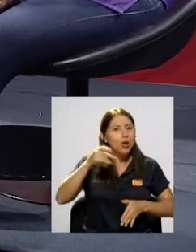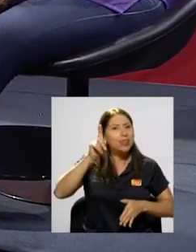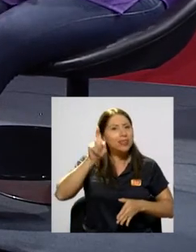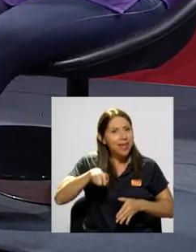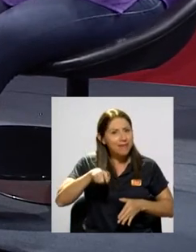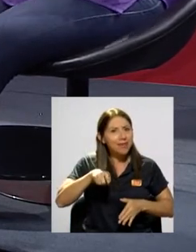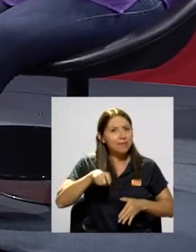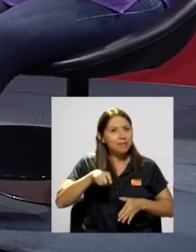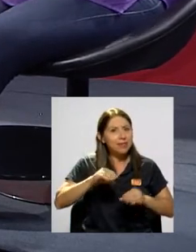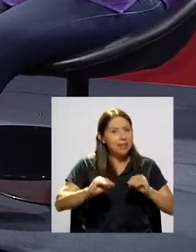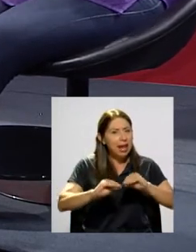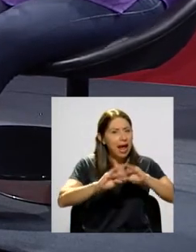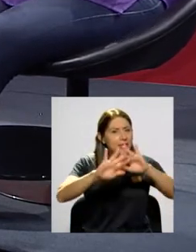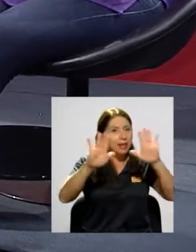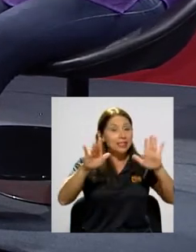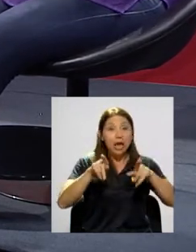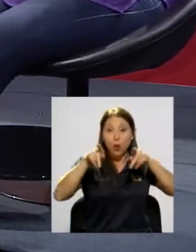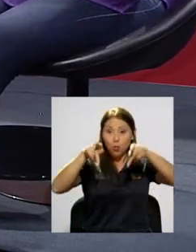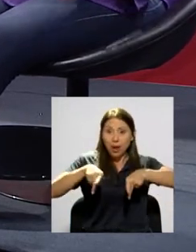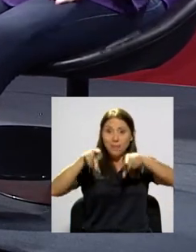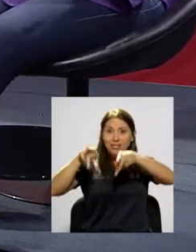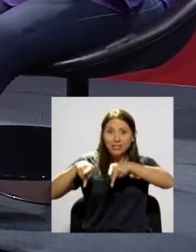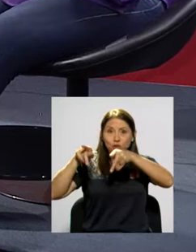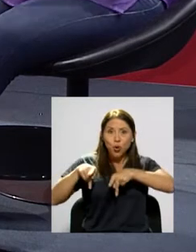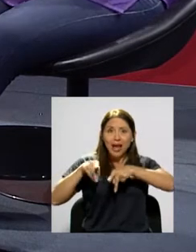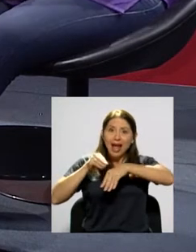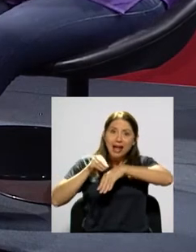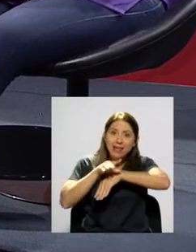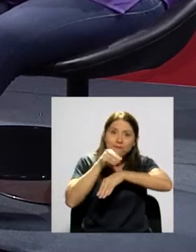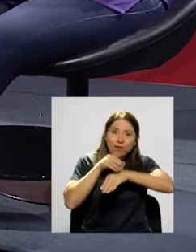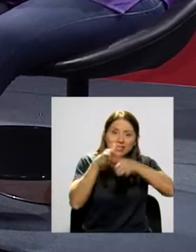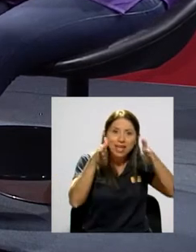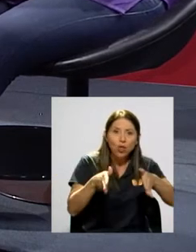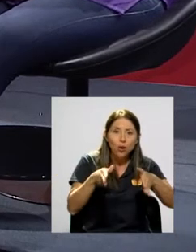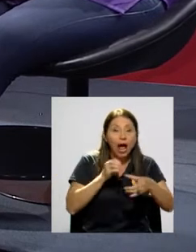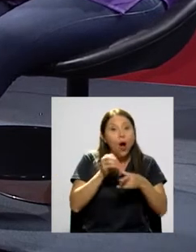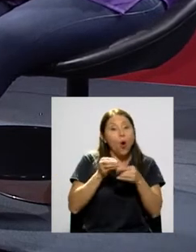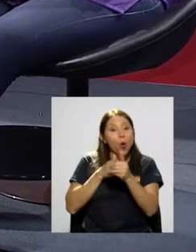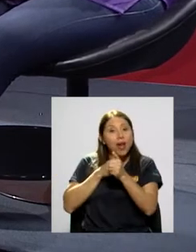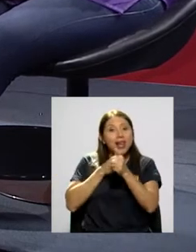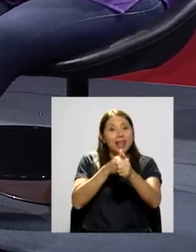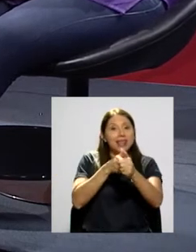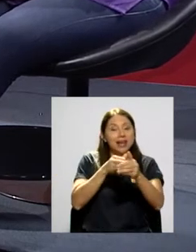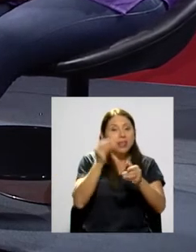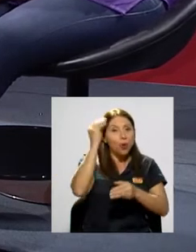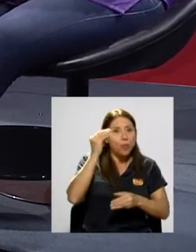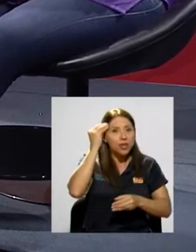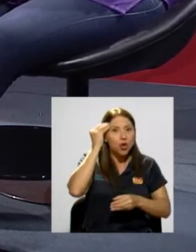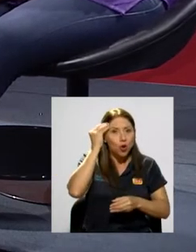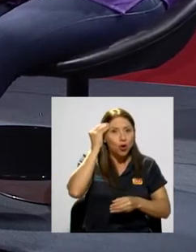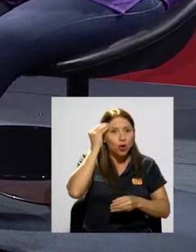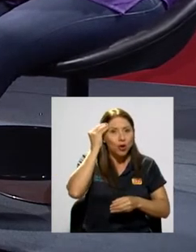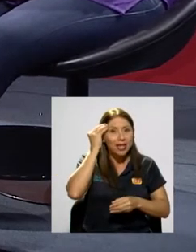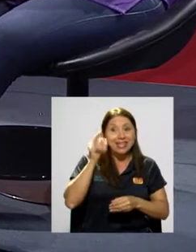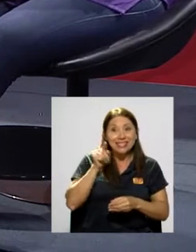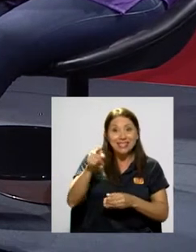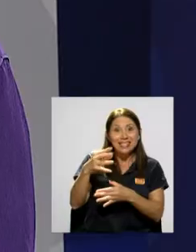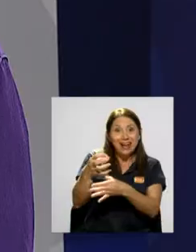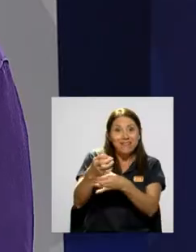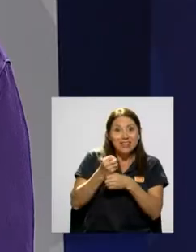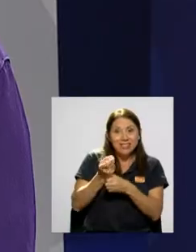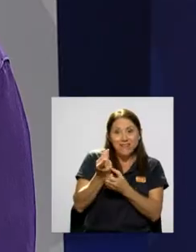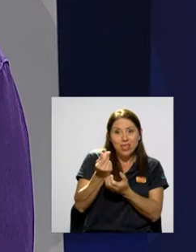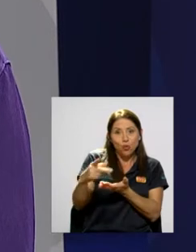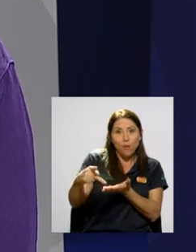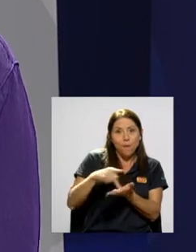una persona que es influenciadora o formadora o líder de opinión si está recibiendo un pago por patrocinar un producto. Si está recibiendo